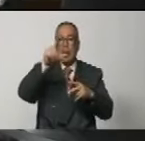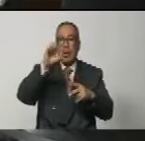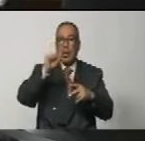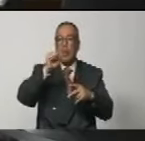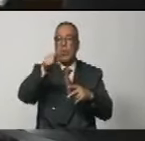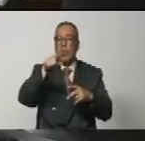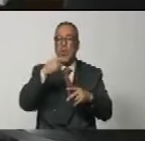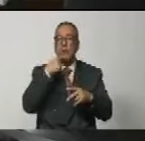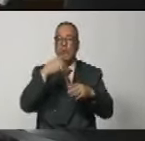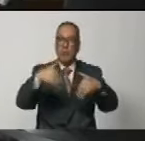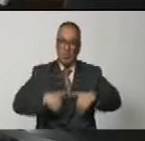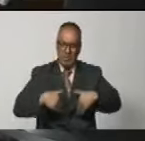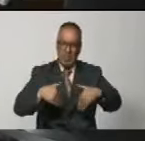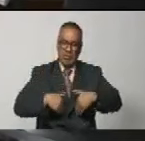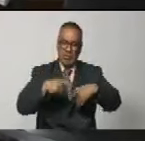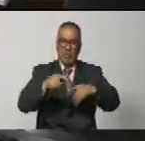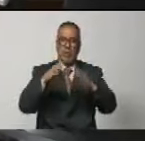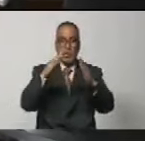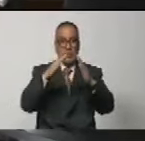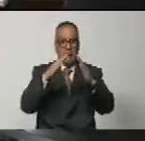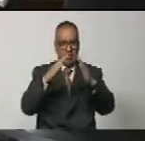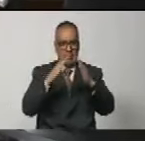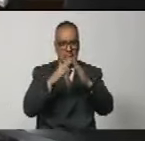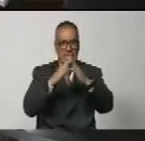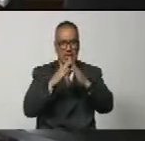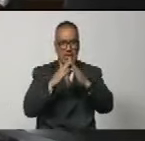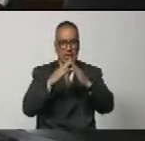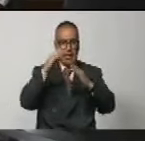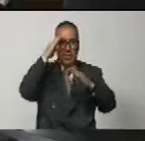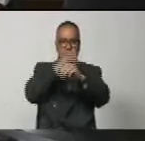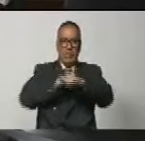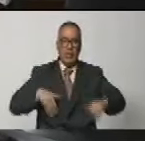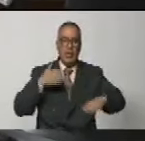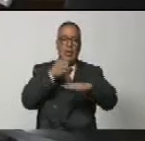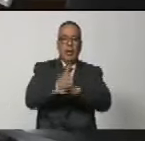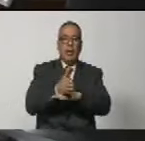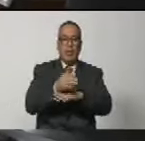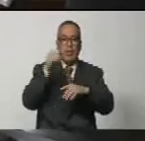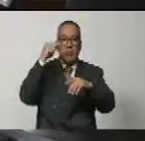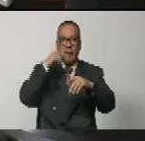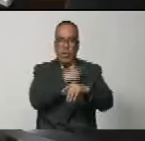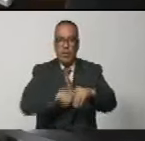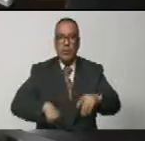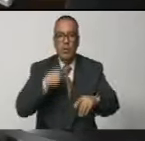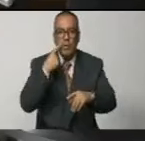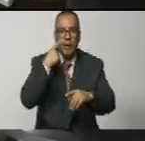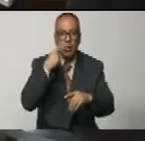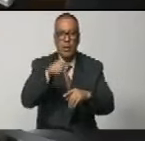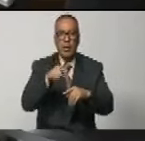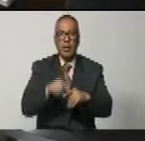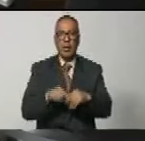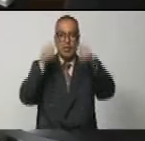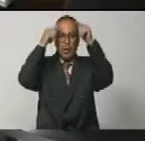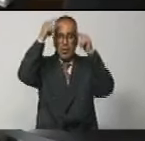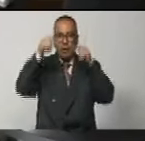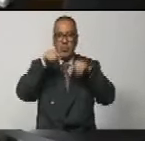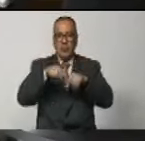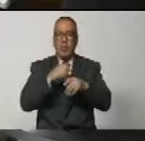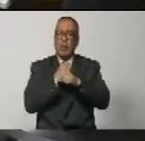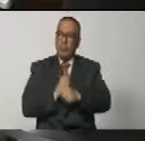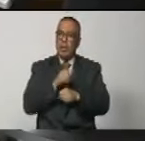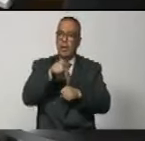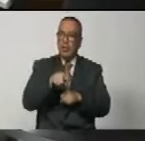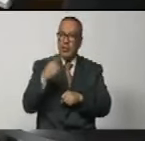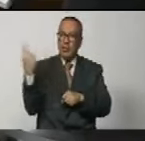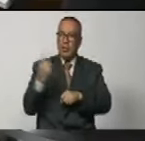allí luchamos con Casa Militar para que nos dejaran accesar al presidente, y el presidente, cuando nos vio, el comandante Chávez dijo: espérenme ahí